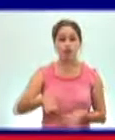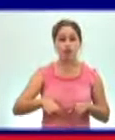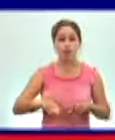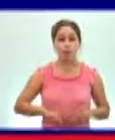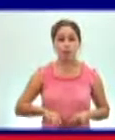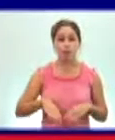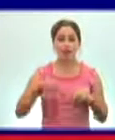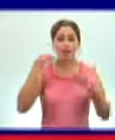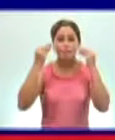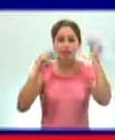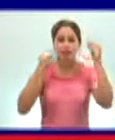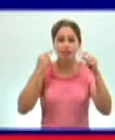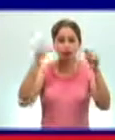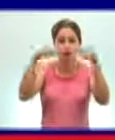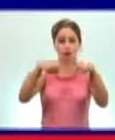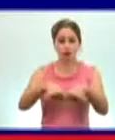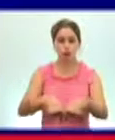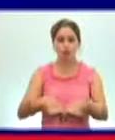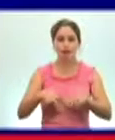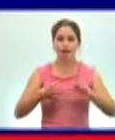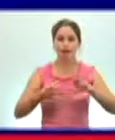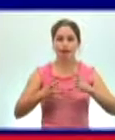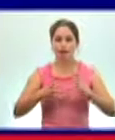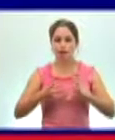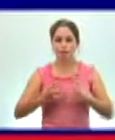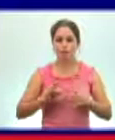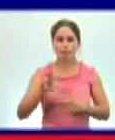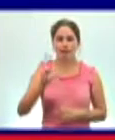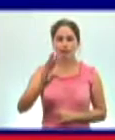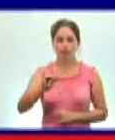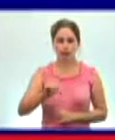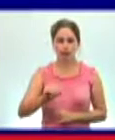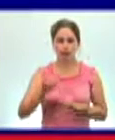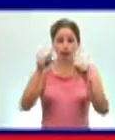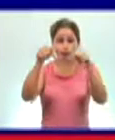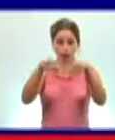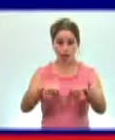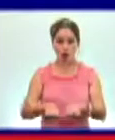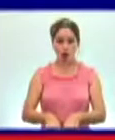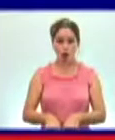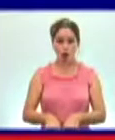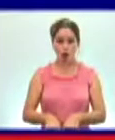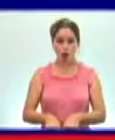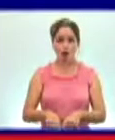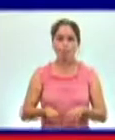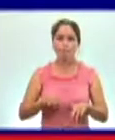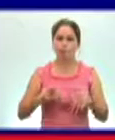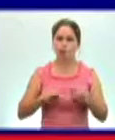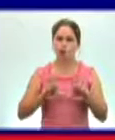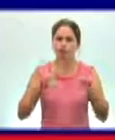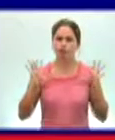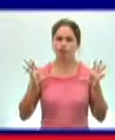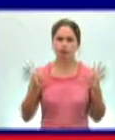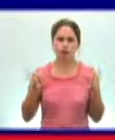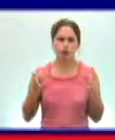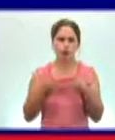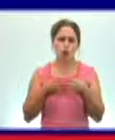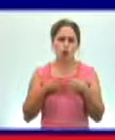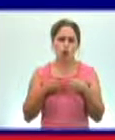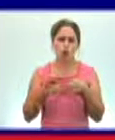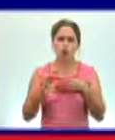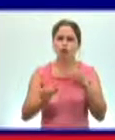pensamiento actual y en la manera en que se habla en la actualidad. Porque en sentido general, todo